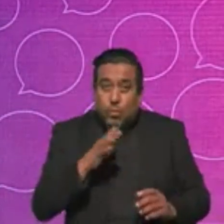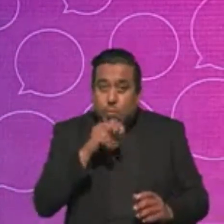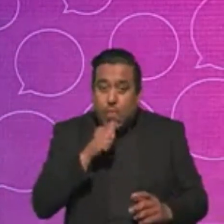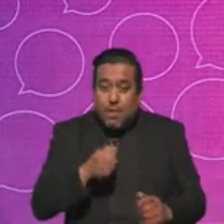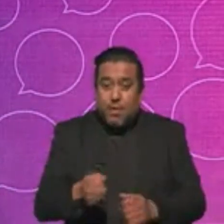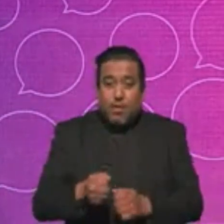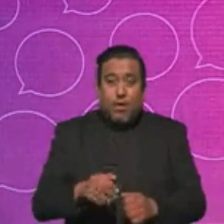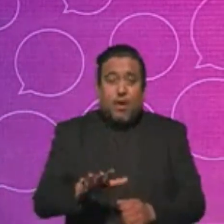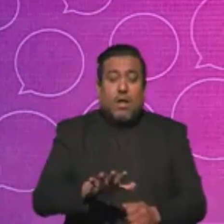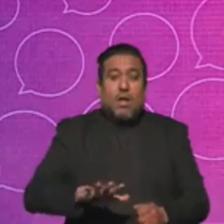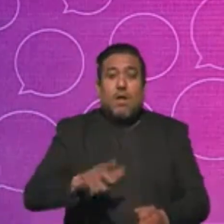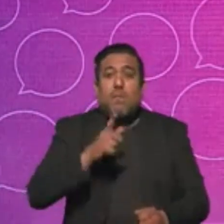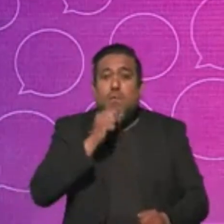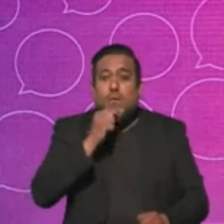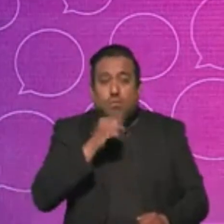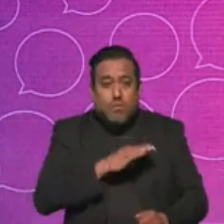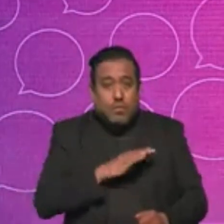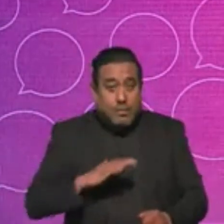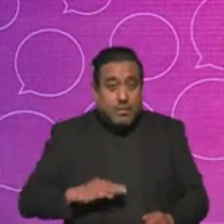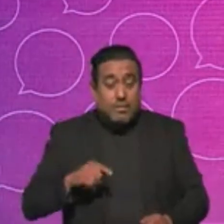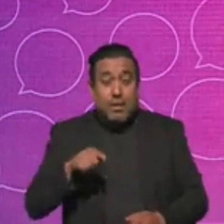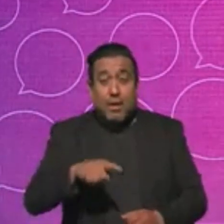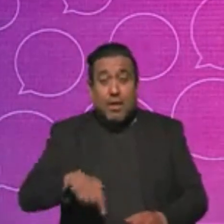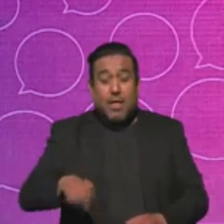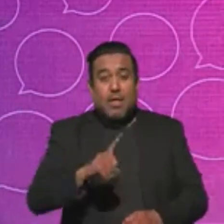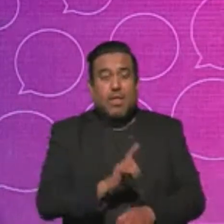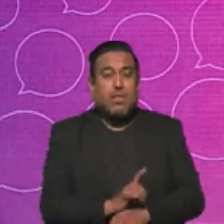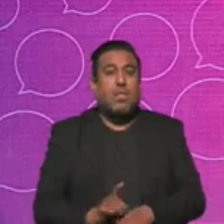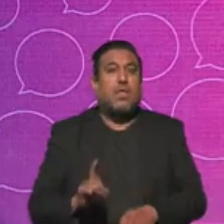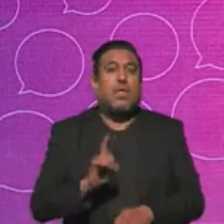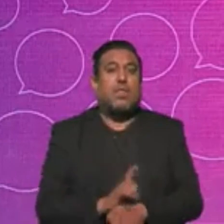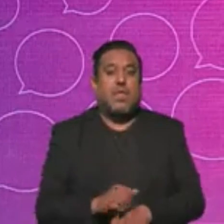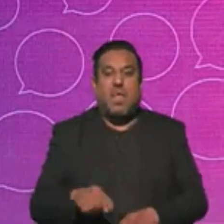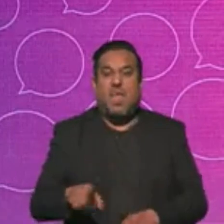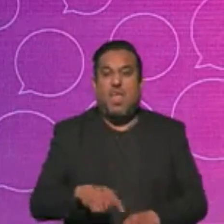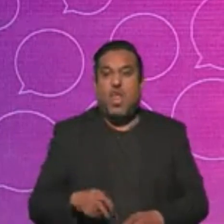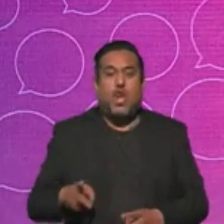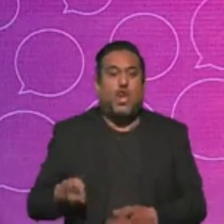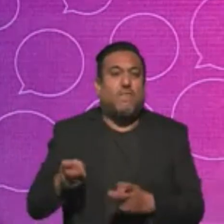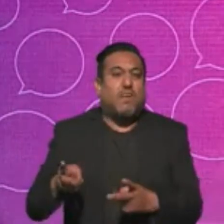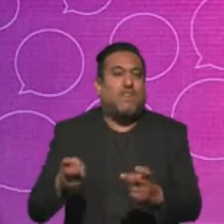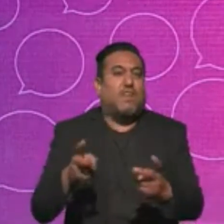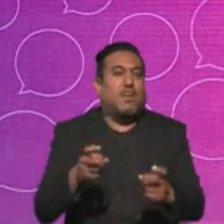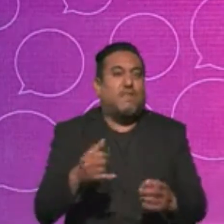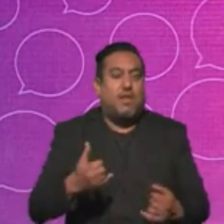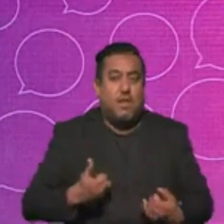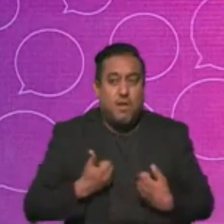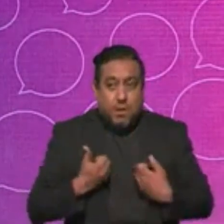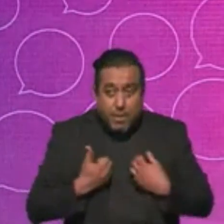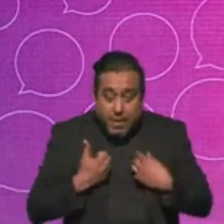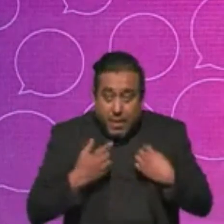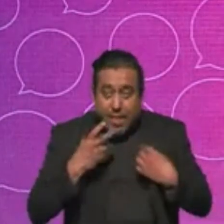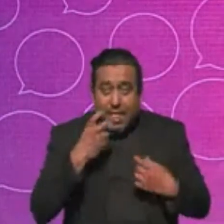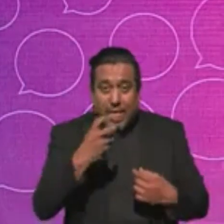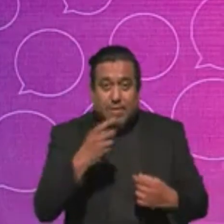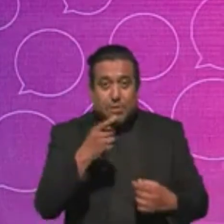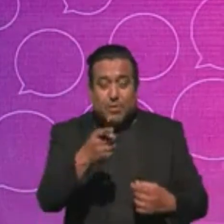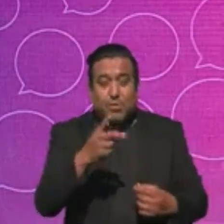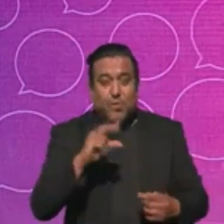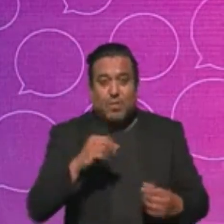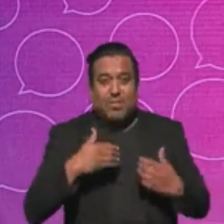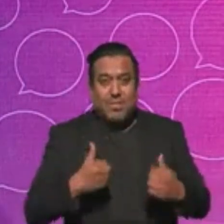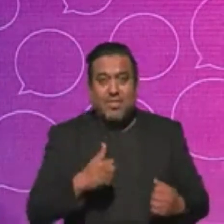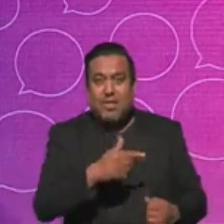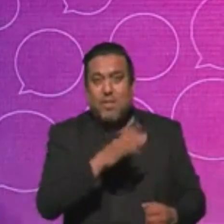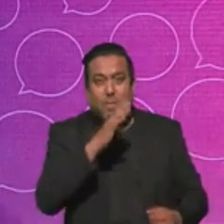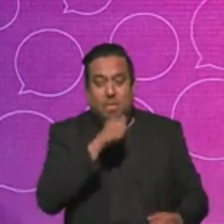Municipal que sigue día a día abusando de la gente robándole a los jóvenes eso es algo que no es podido que no has podido